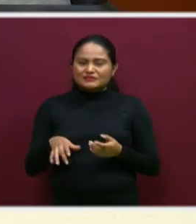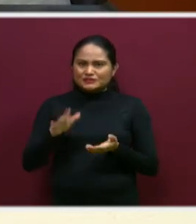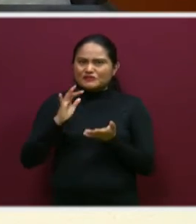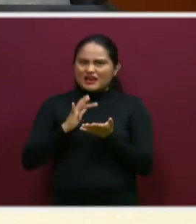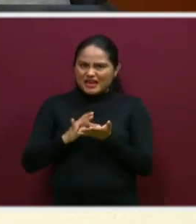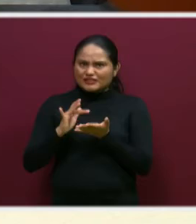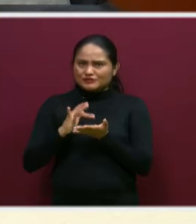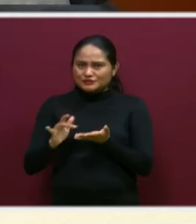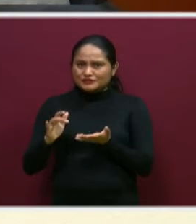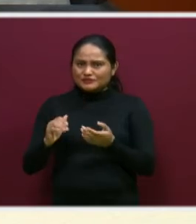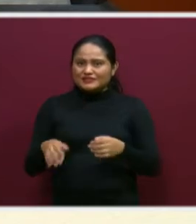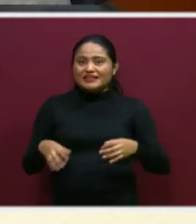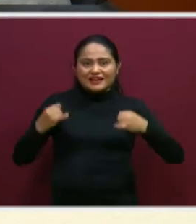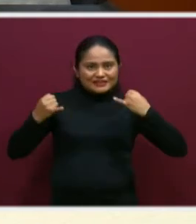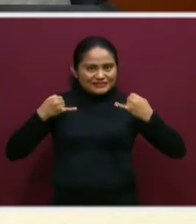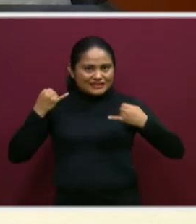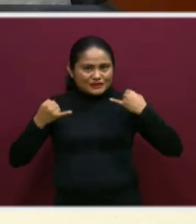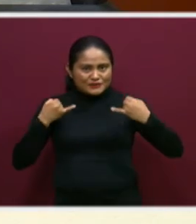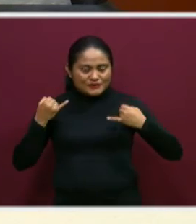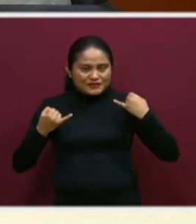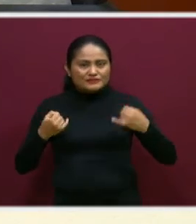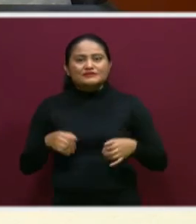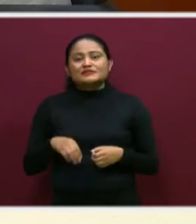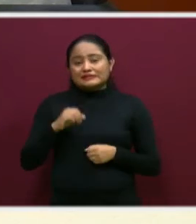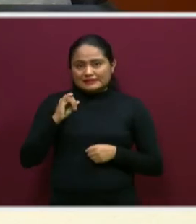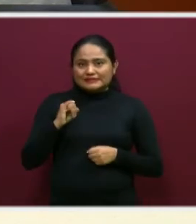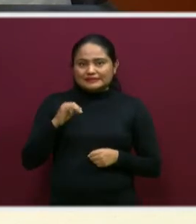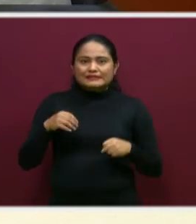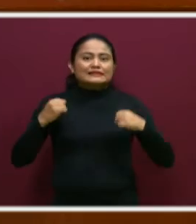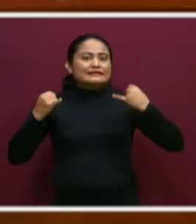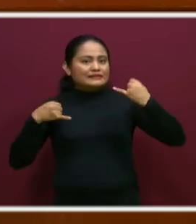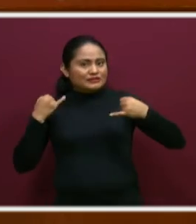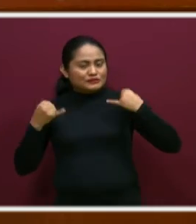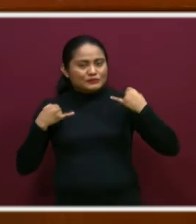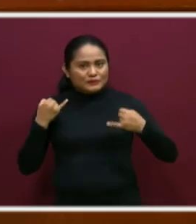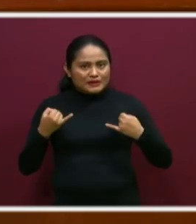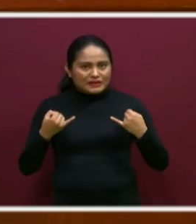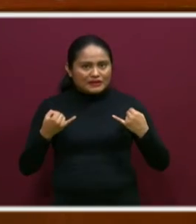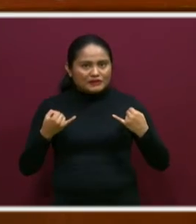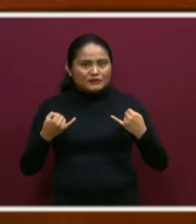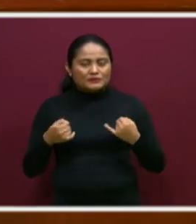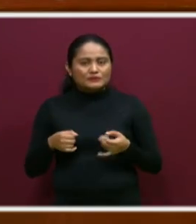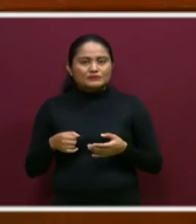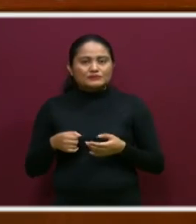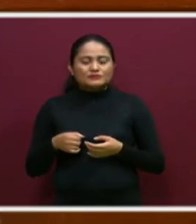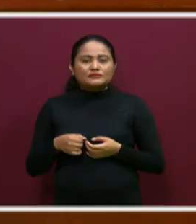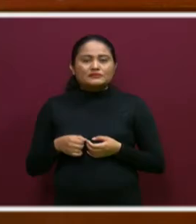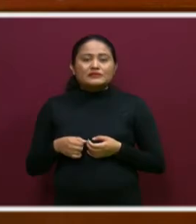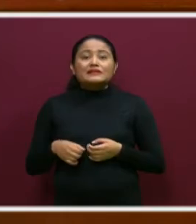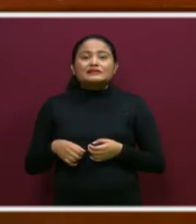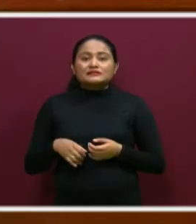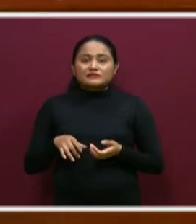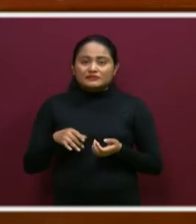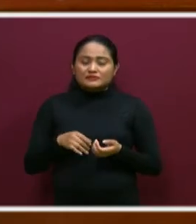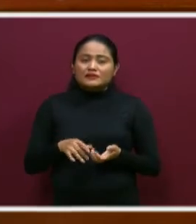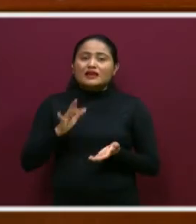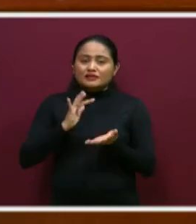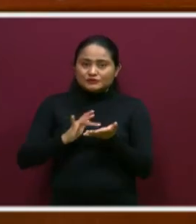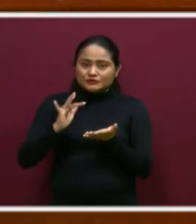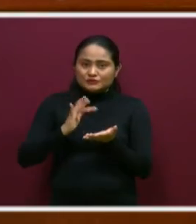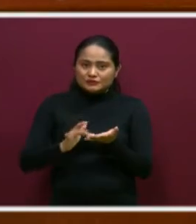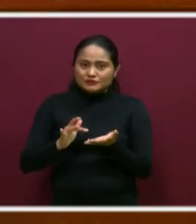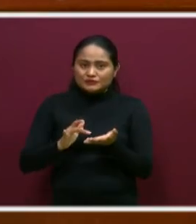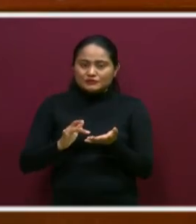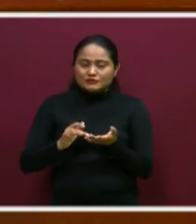intenta acercar de una manera más vivencial más más lúdica generar estos estos procesos de reflexión y de construcción